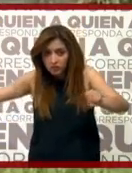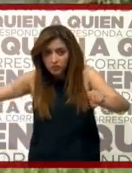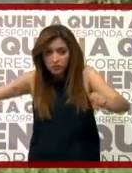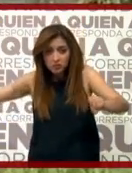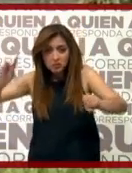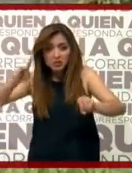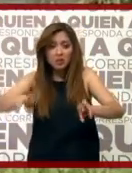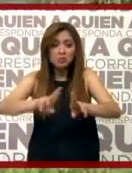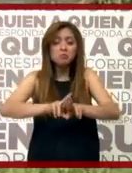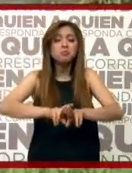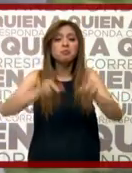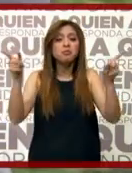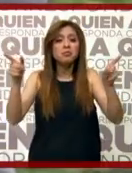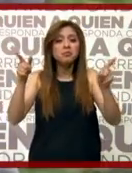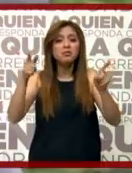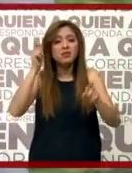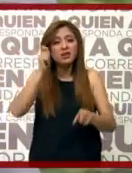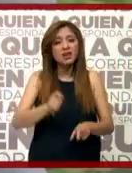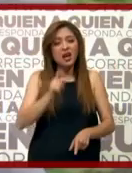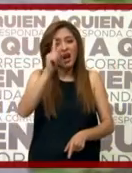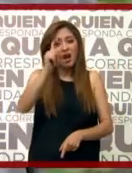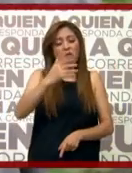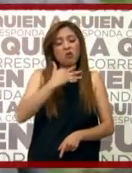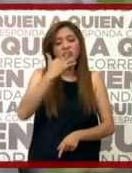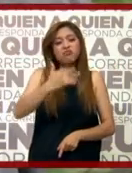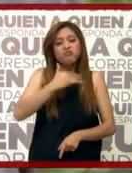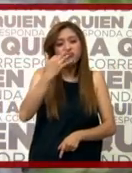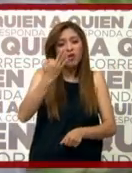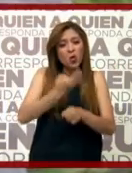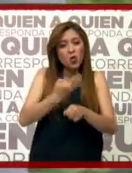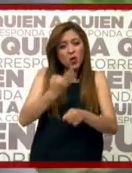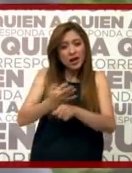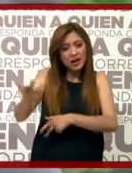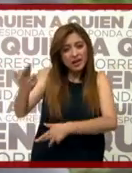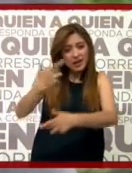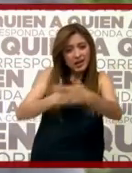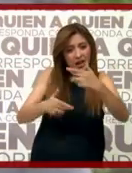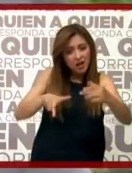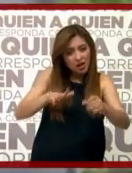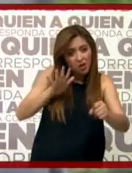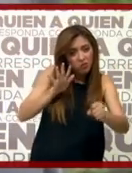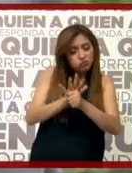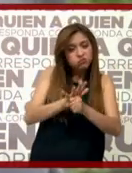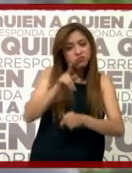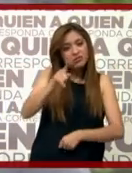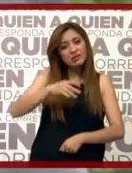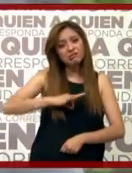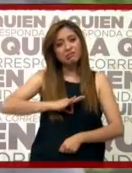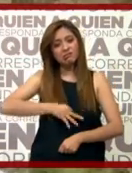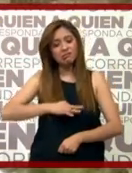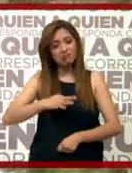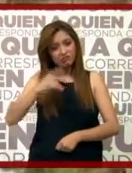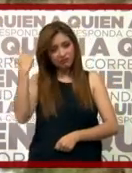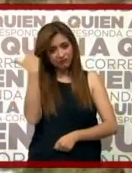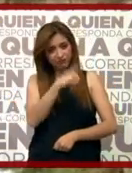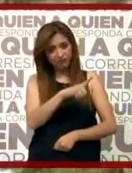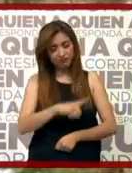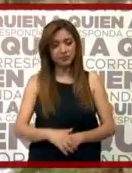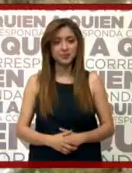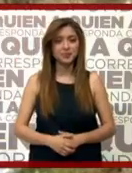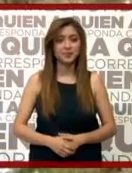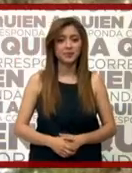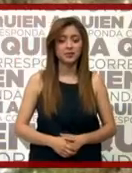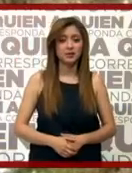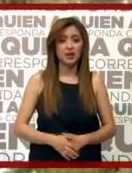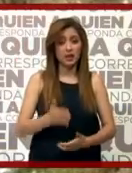Está reventado, el cual, tres drenajes son aguas sucias, las cuales están regresando y ya están aquí estancadas. Es un foco de infección grande. Además,